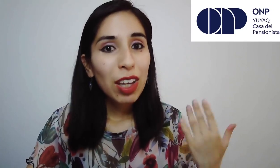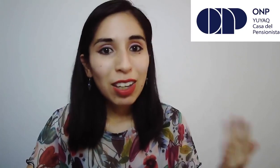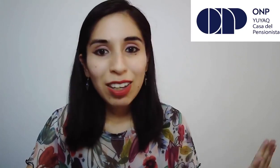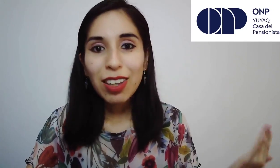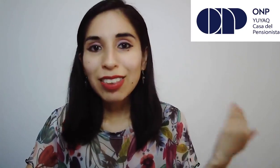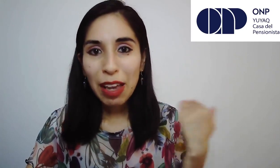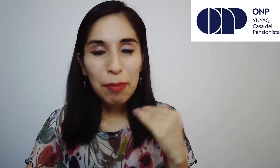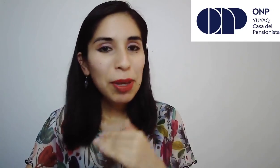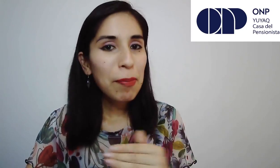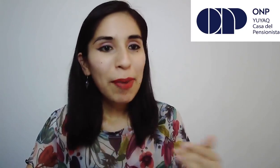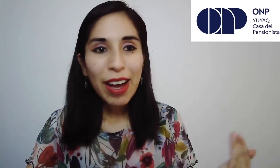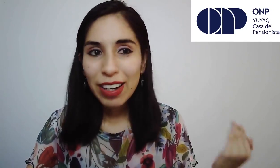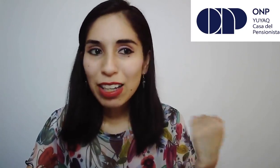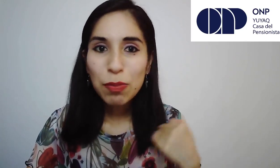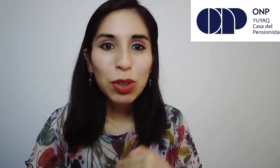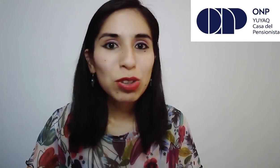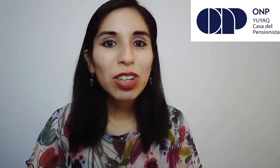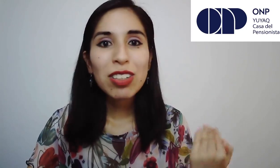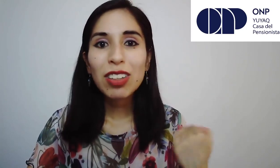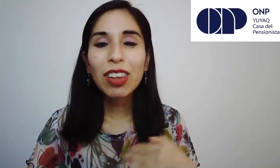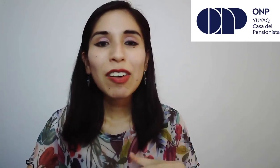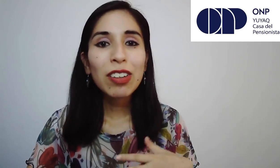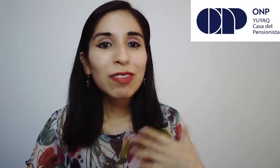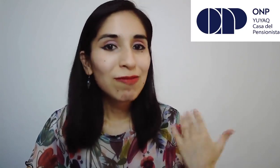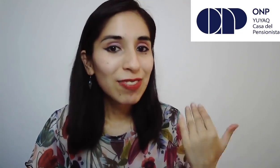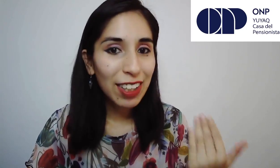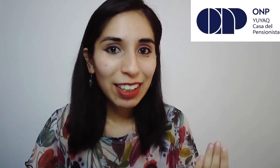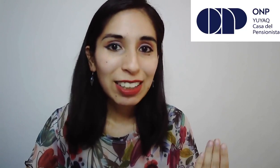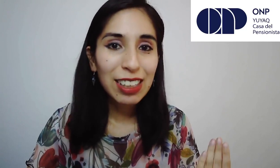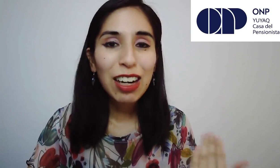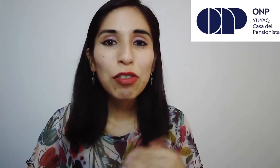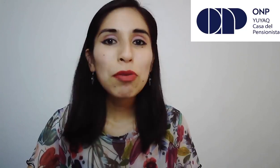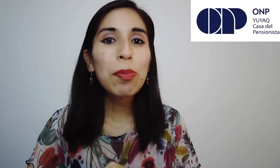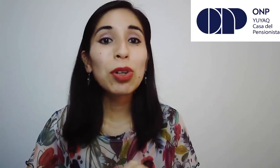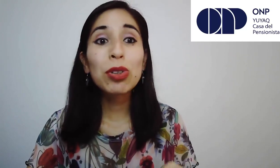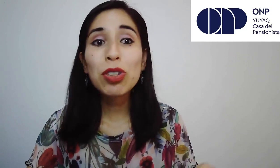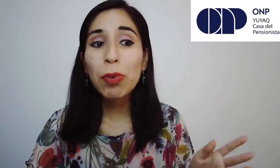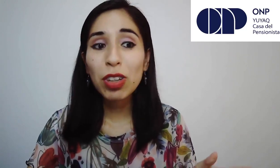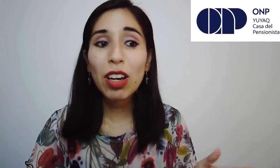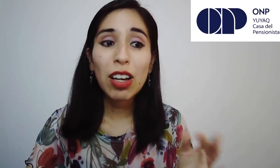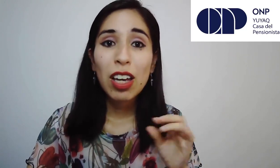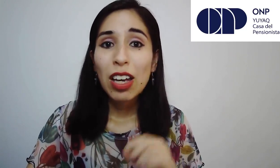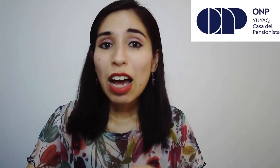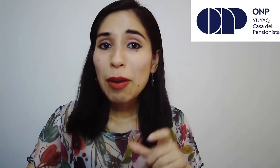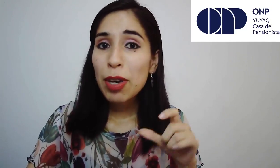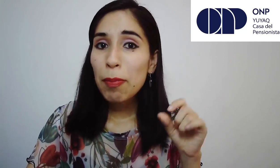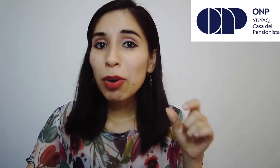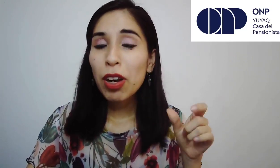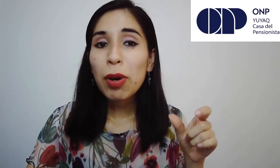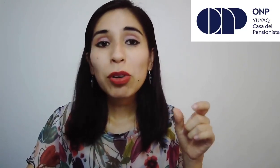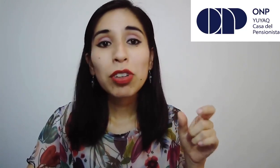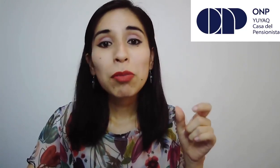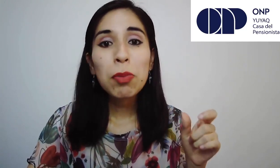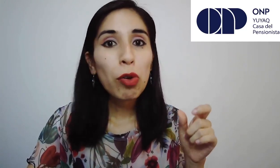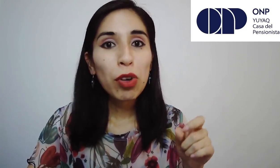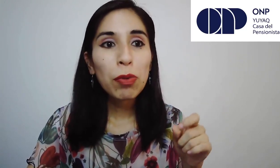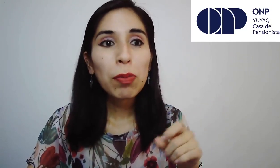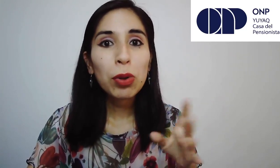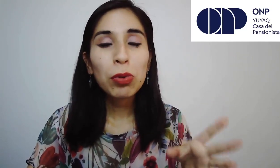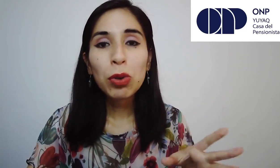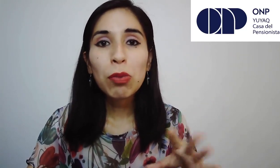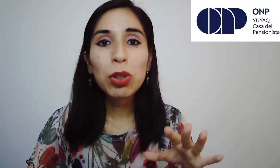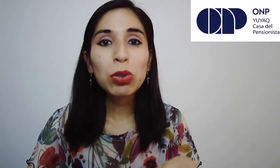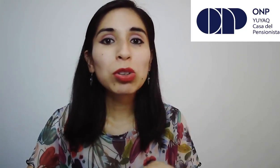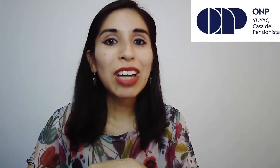y también varias personas intentaban ingresar al juego pero no se podía había problemas con el mismo